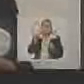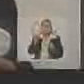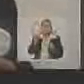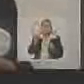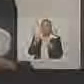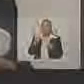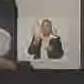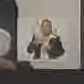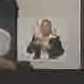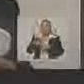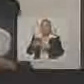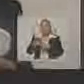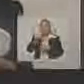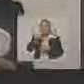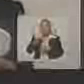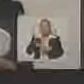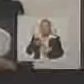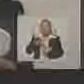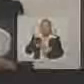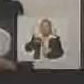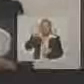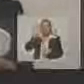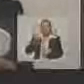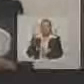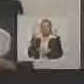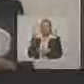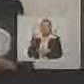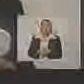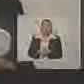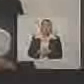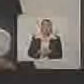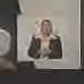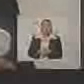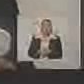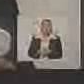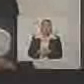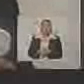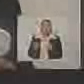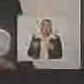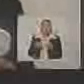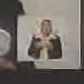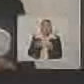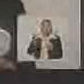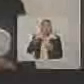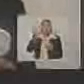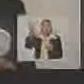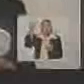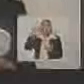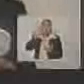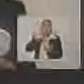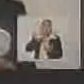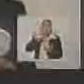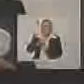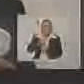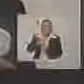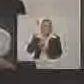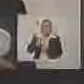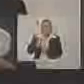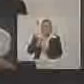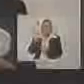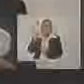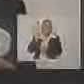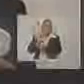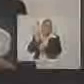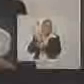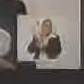olvido de que fueron ellos con sus actitudes quienes dañaron la imagen de nuestro país cuando golpearon a una mujer en Brasil. Le apuestan al olvido de